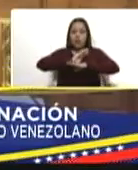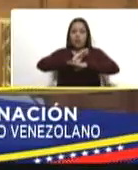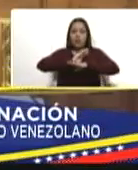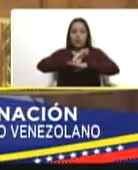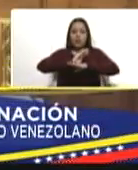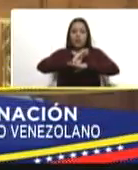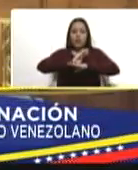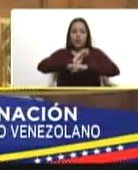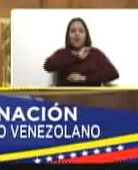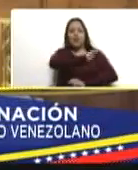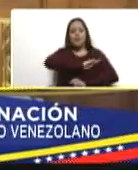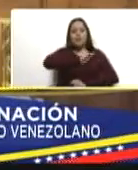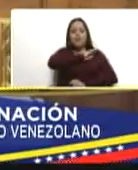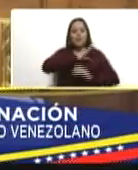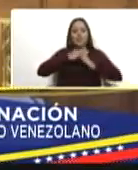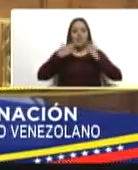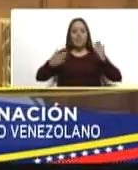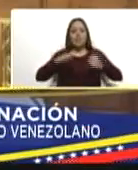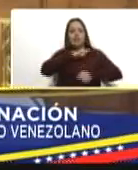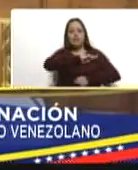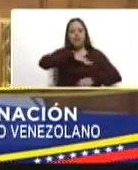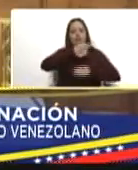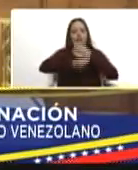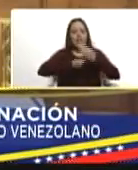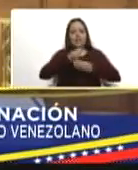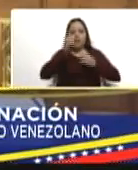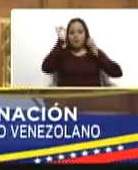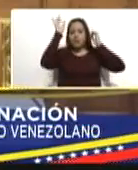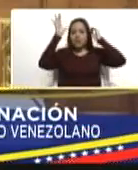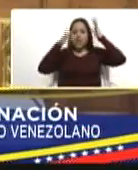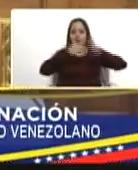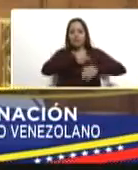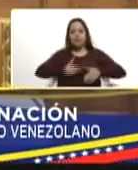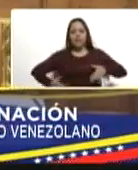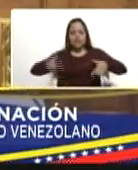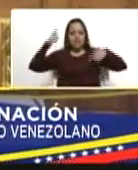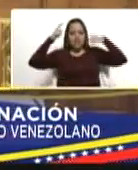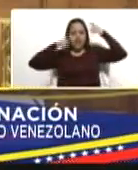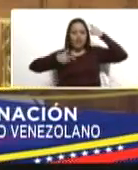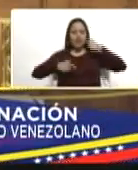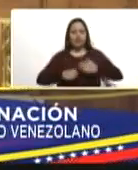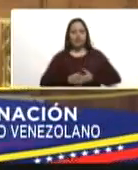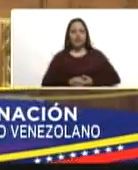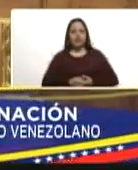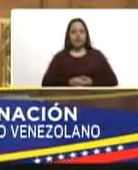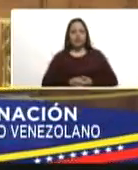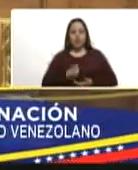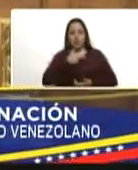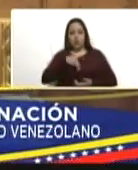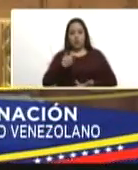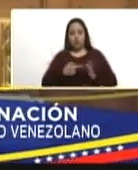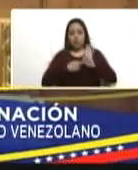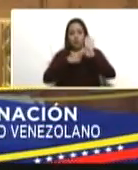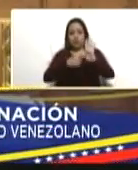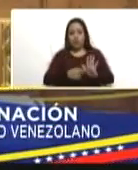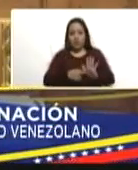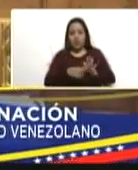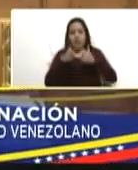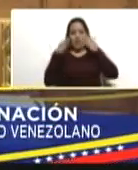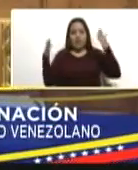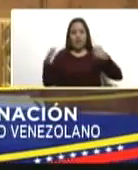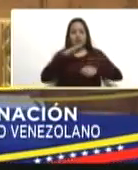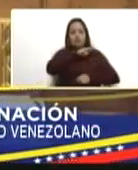las misiones y grandes misiones creadas por el comandante Chávez ahí pusimos como ejemplo la gran